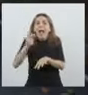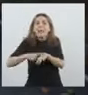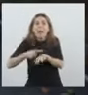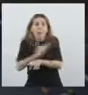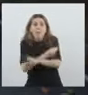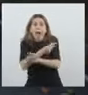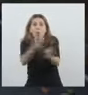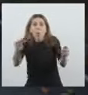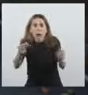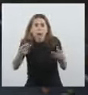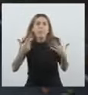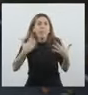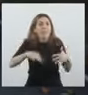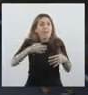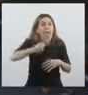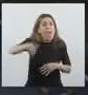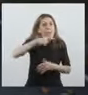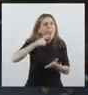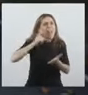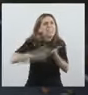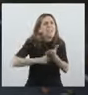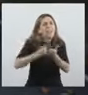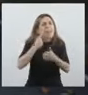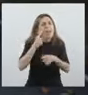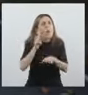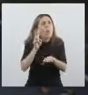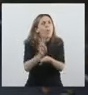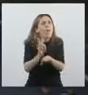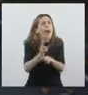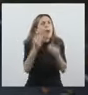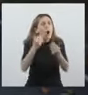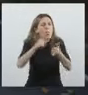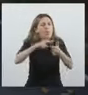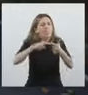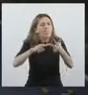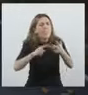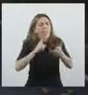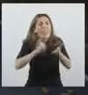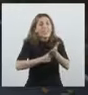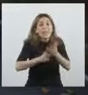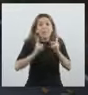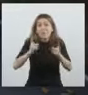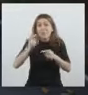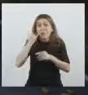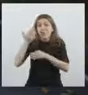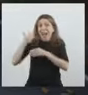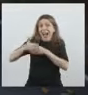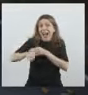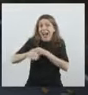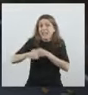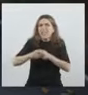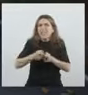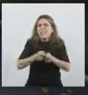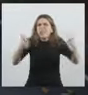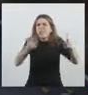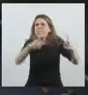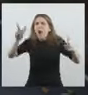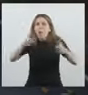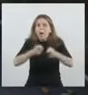tomar nuevas medidas de cuidado. Lo que suceda en la segunda ola va a depender de las medidas